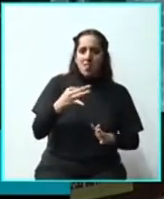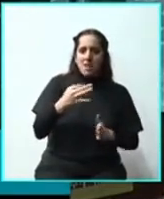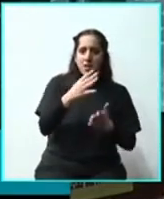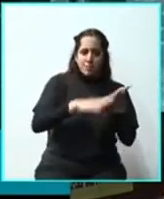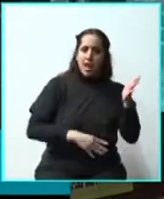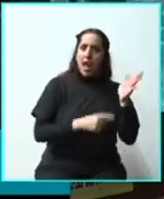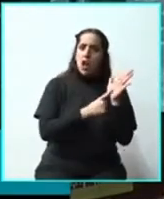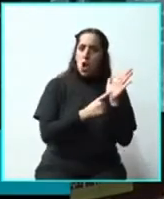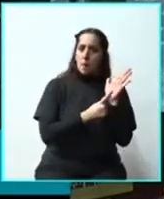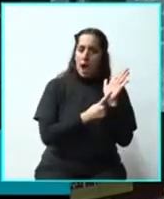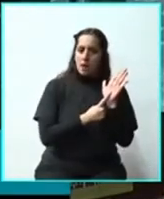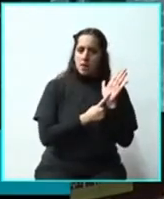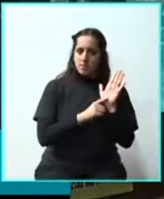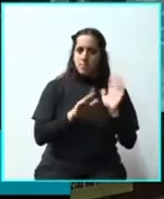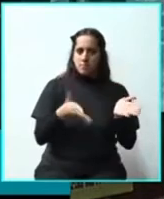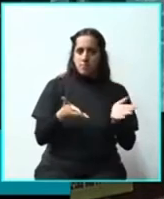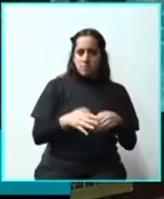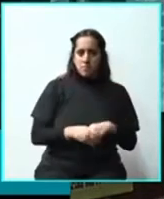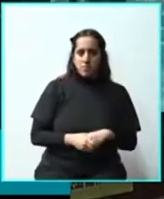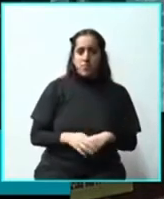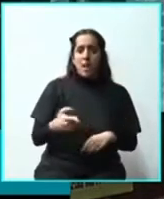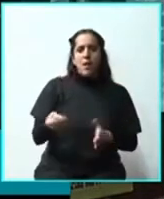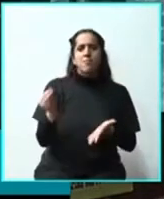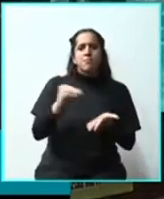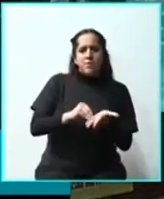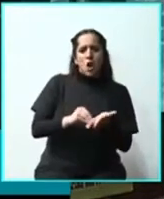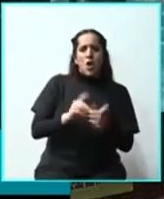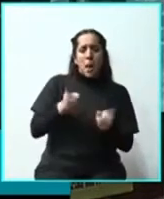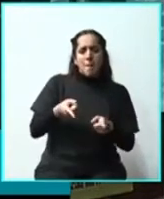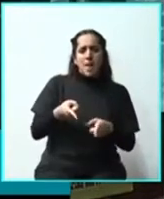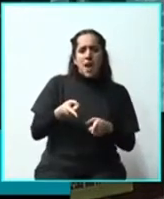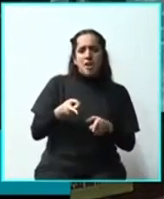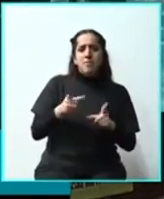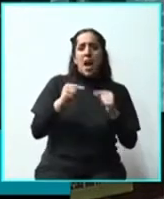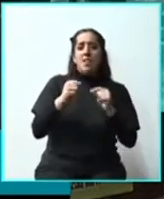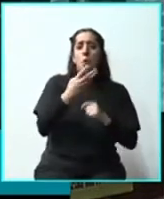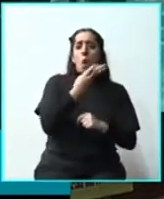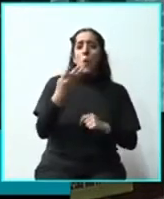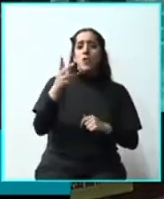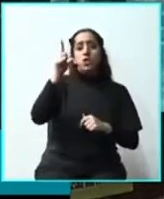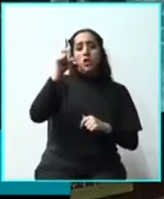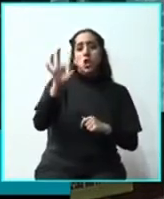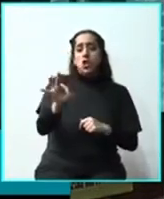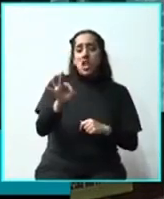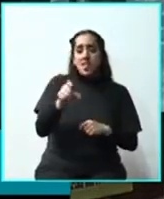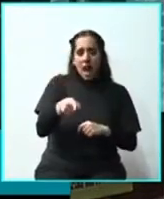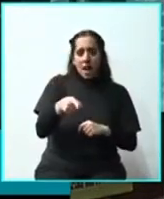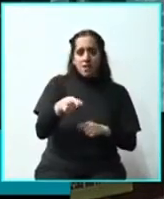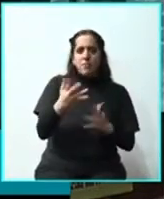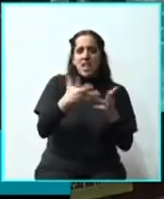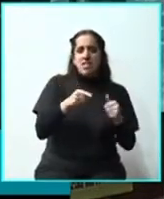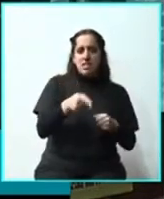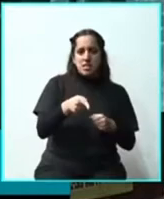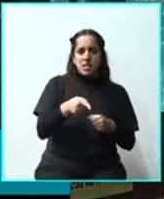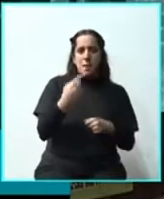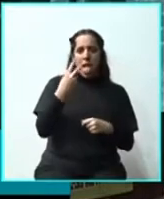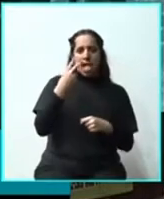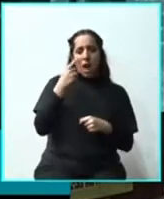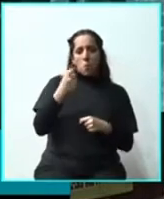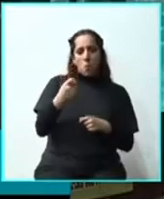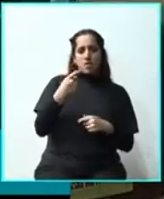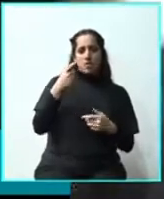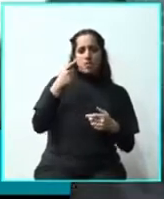norma. Seguidamente incorpora al artículo 480 el sistema de reconocimiento